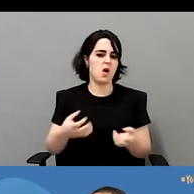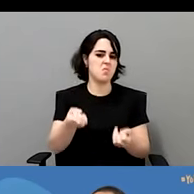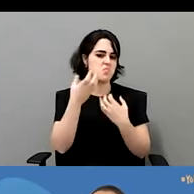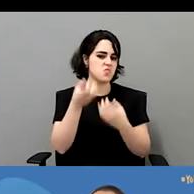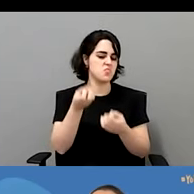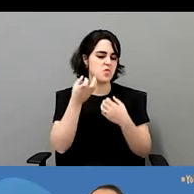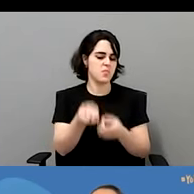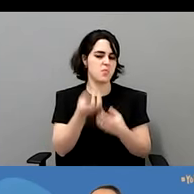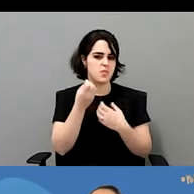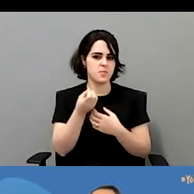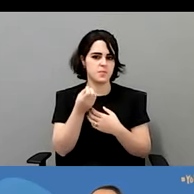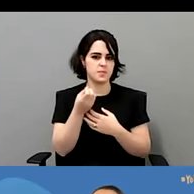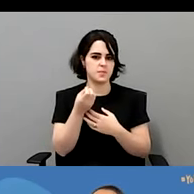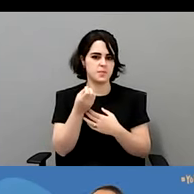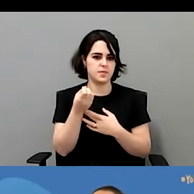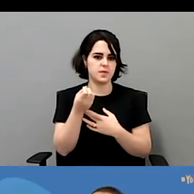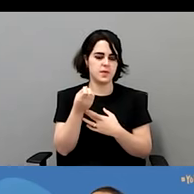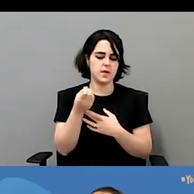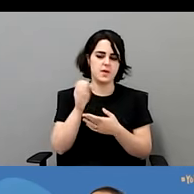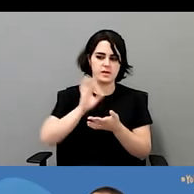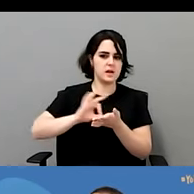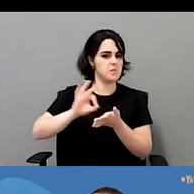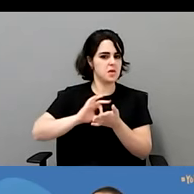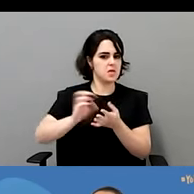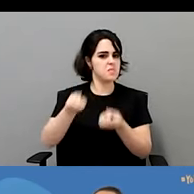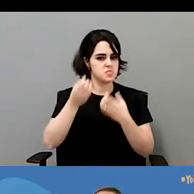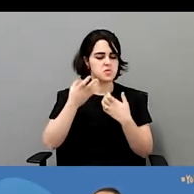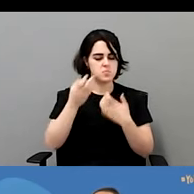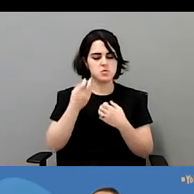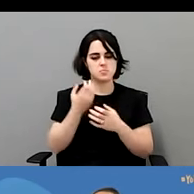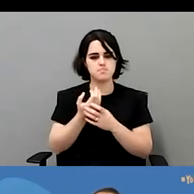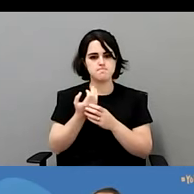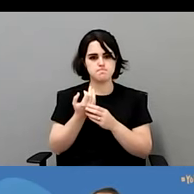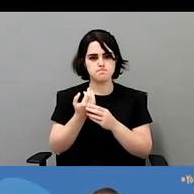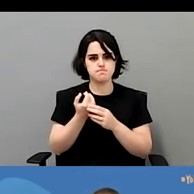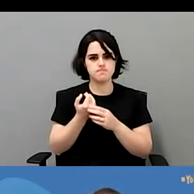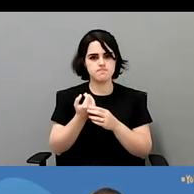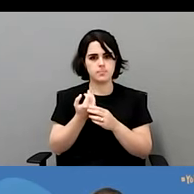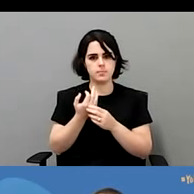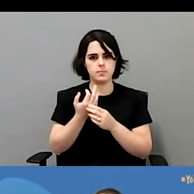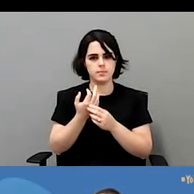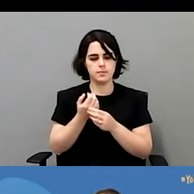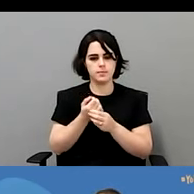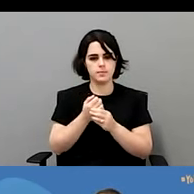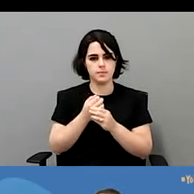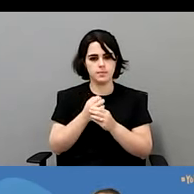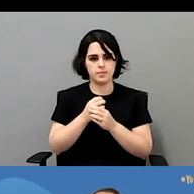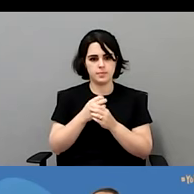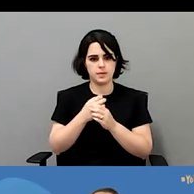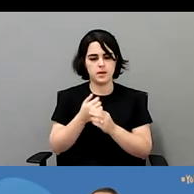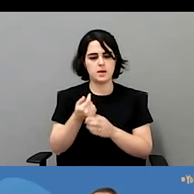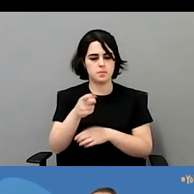me vicio y me citaron en la país